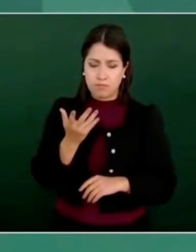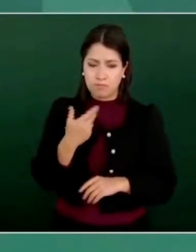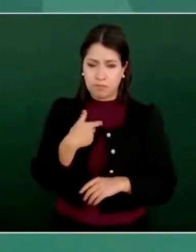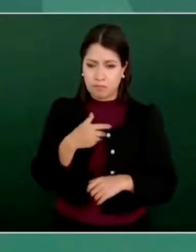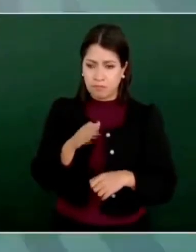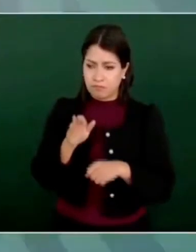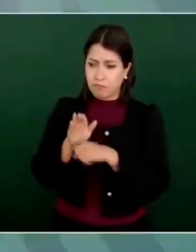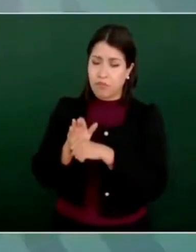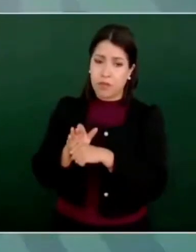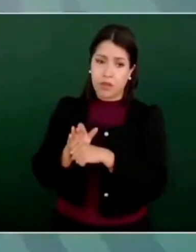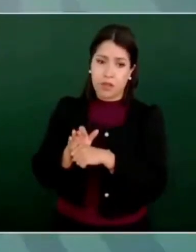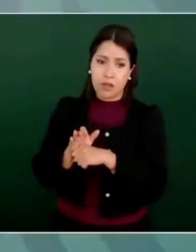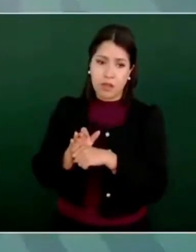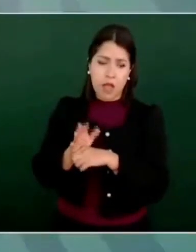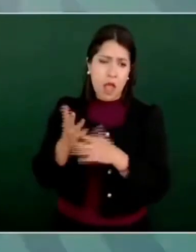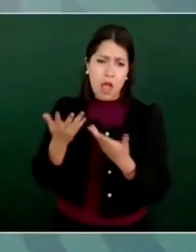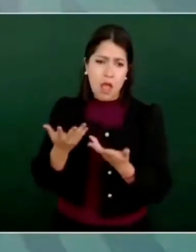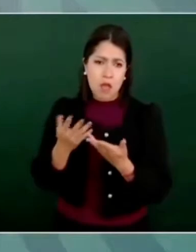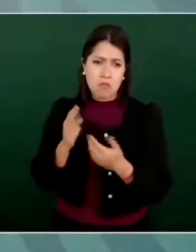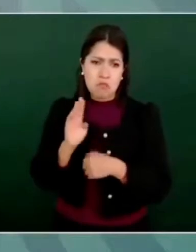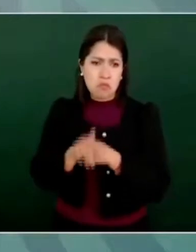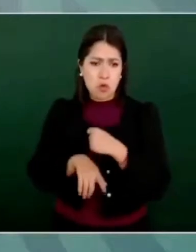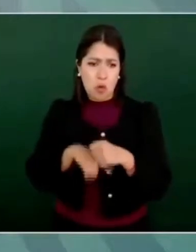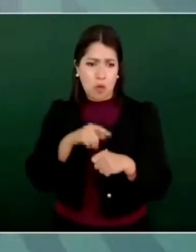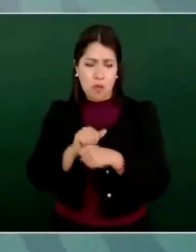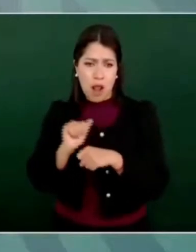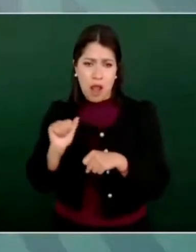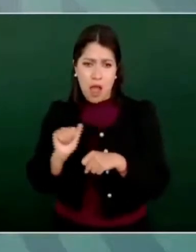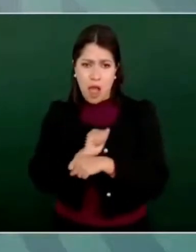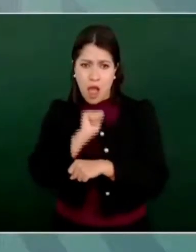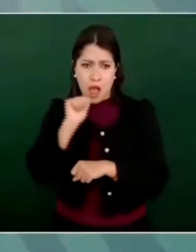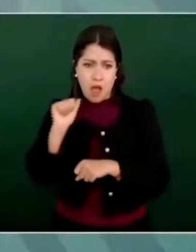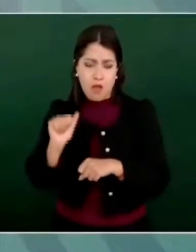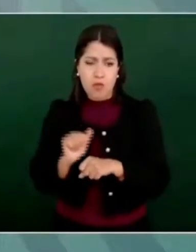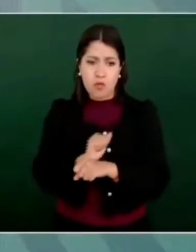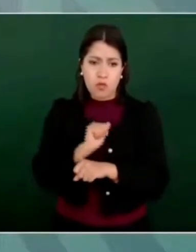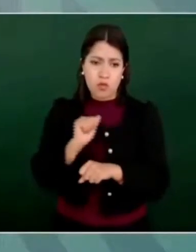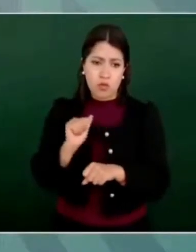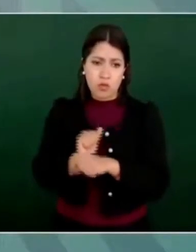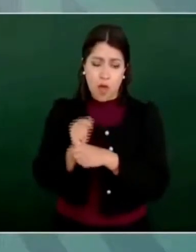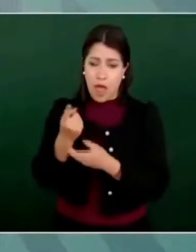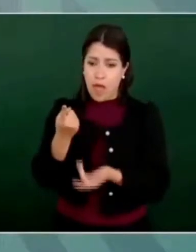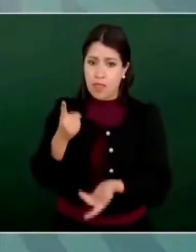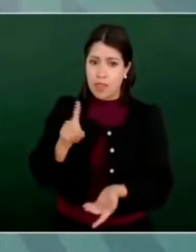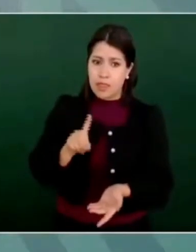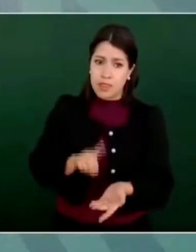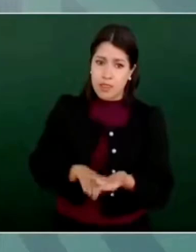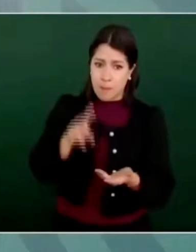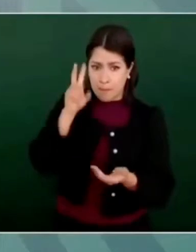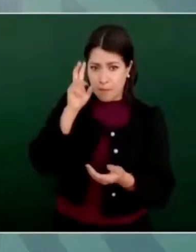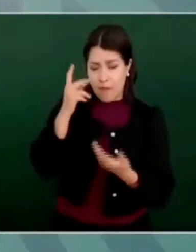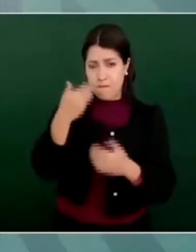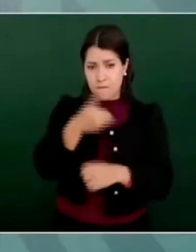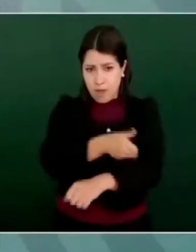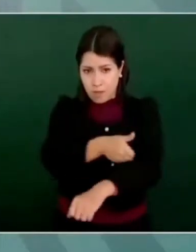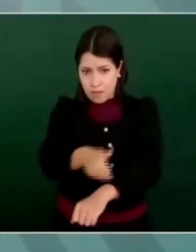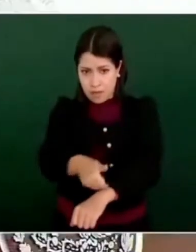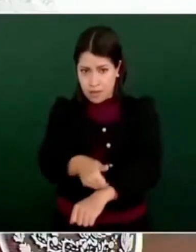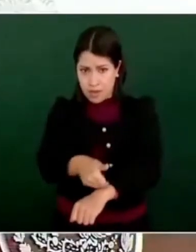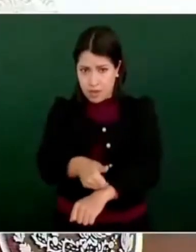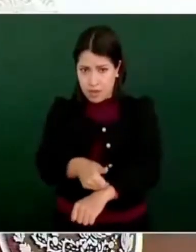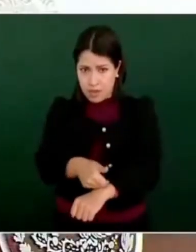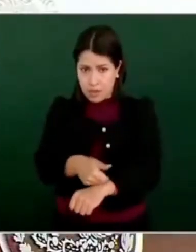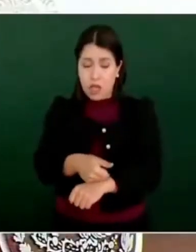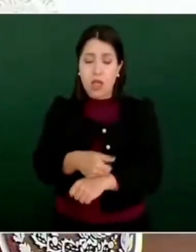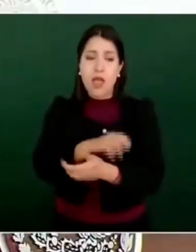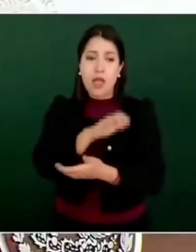En el sencillo carruaje del mandatario viajaban los integrantes de su familia, empezando